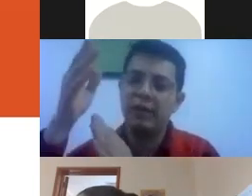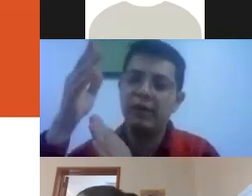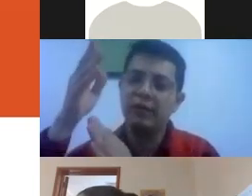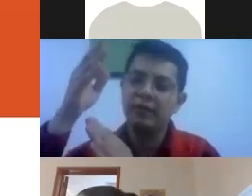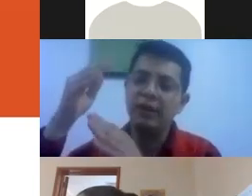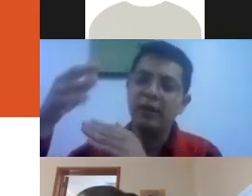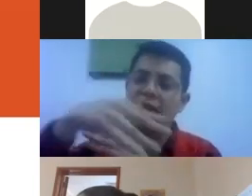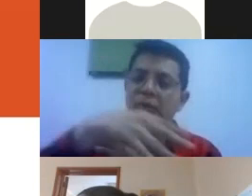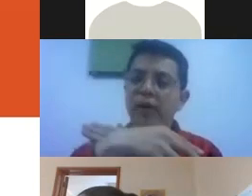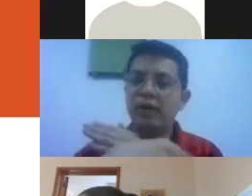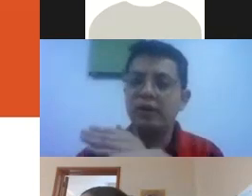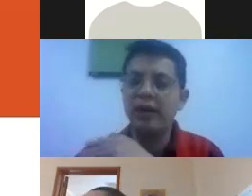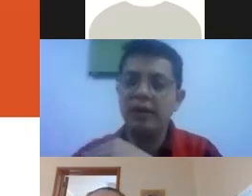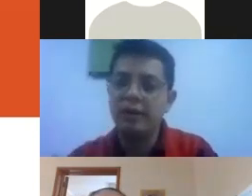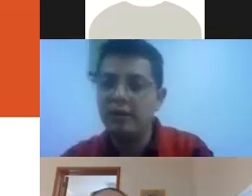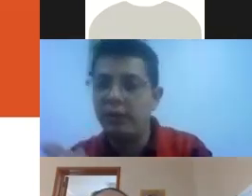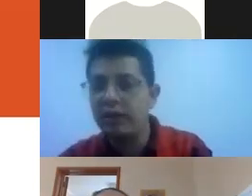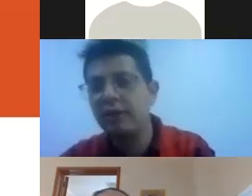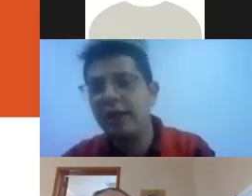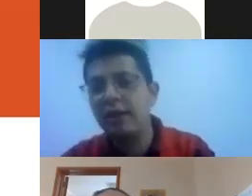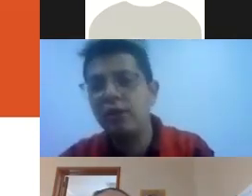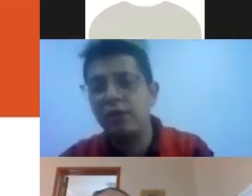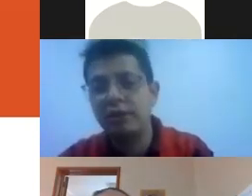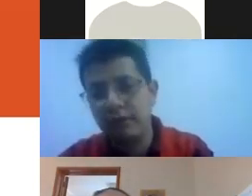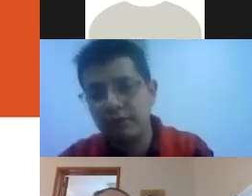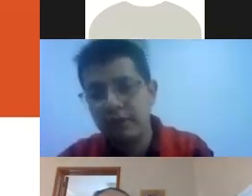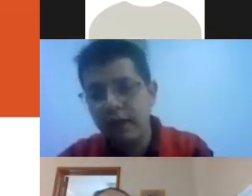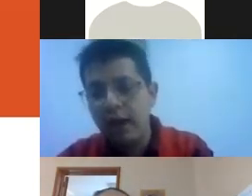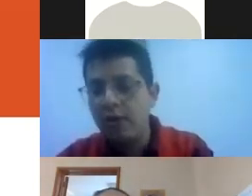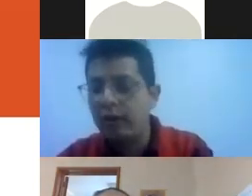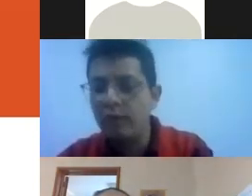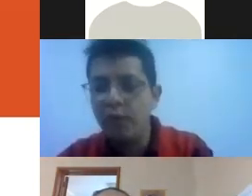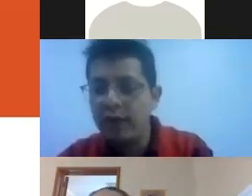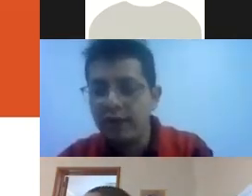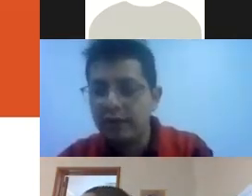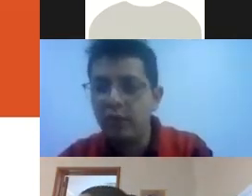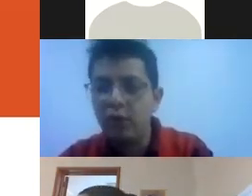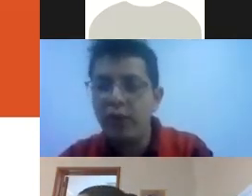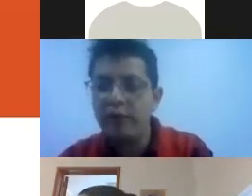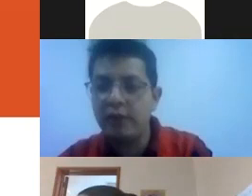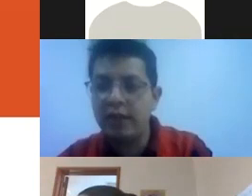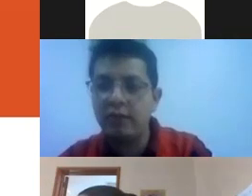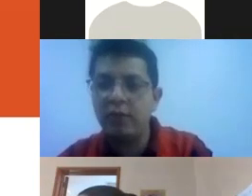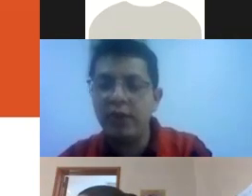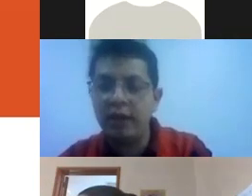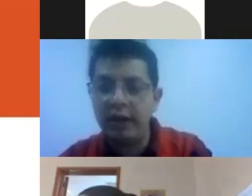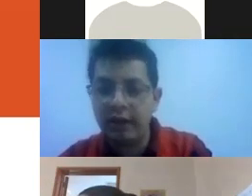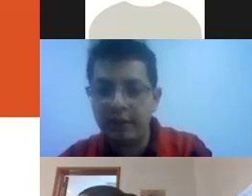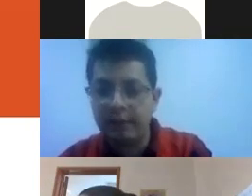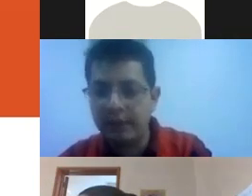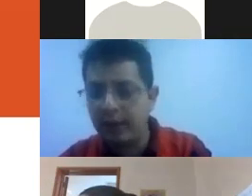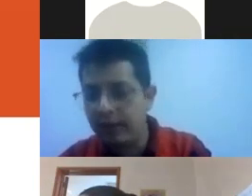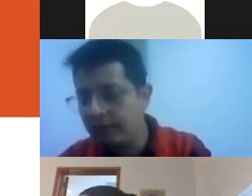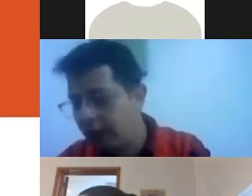¿de acuerdo? Lo que yo pueda cortar y se pueda retirar, lo retiro. Lo que no pueda, no lo voy a forzar, lo voy a dejar